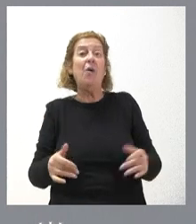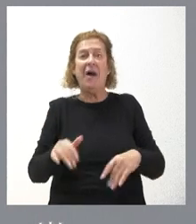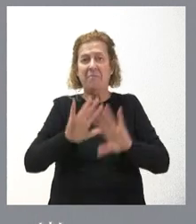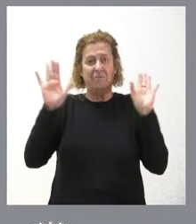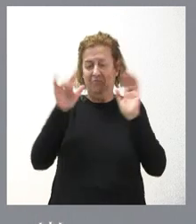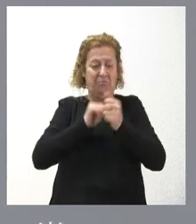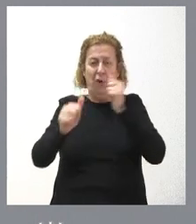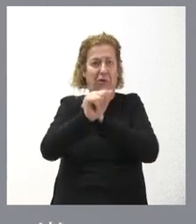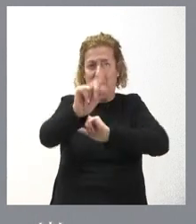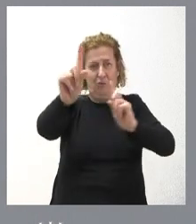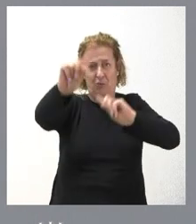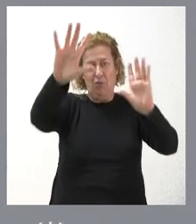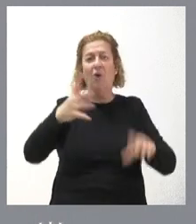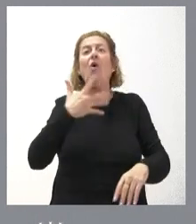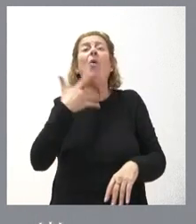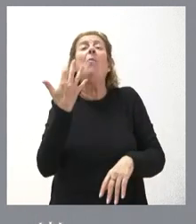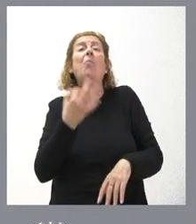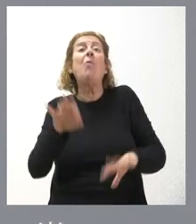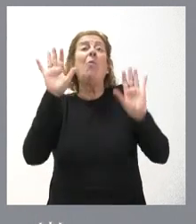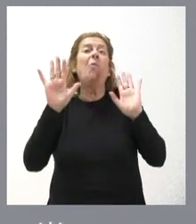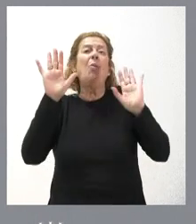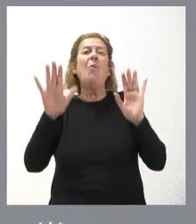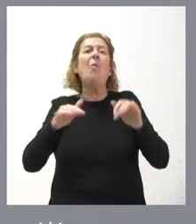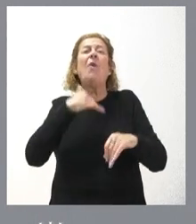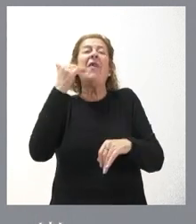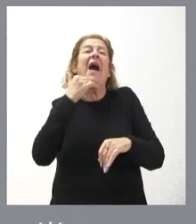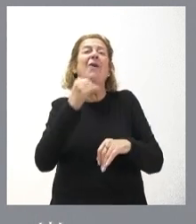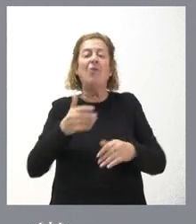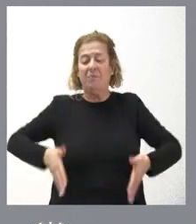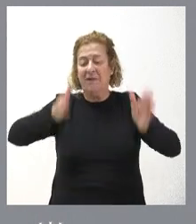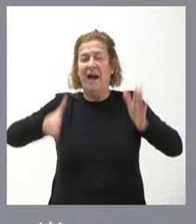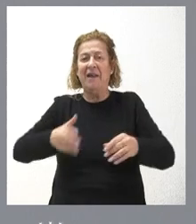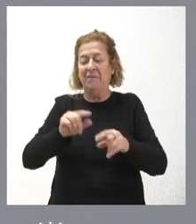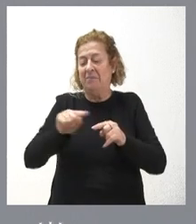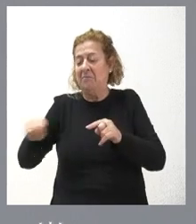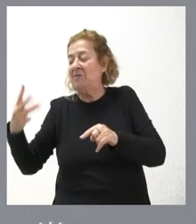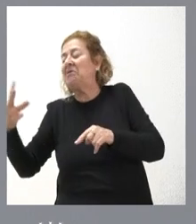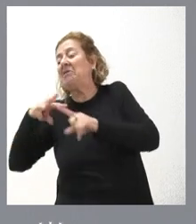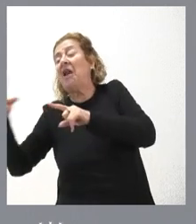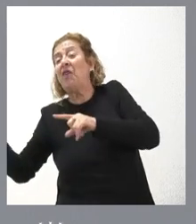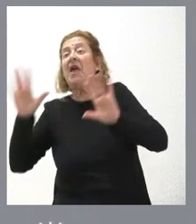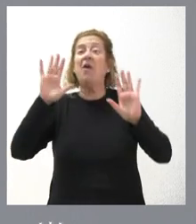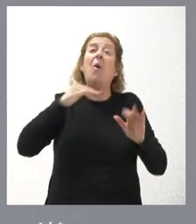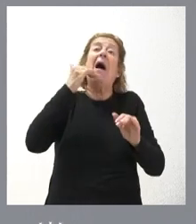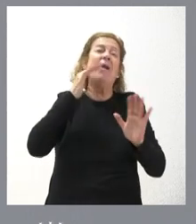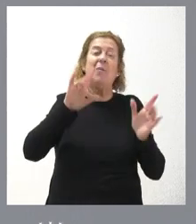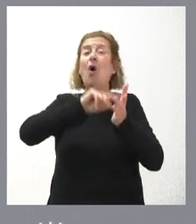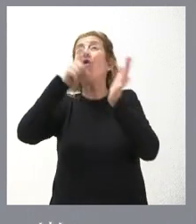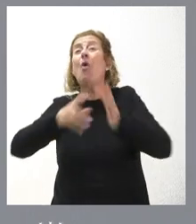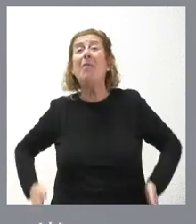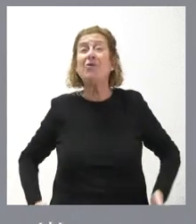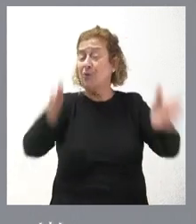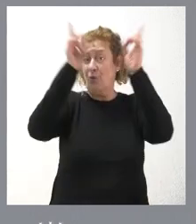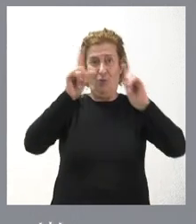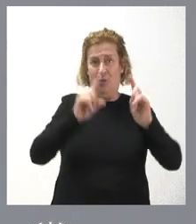prioritario y que puede ser que nos hagan Pues algún tercer carril en algún tramo pero no se habla del del tramo completo yo creo que